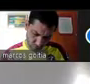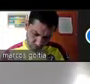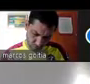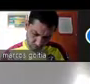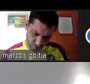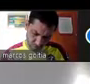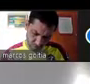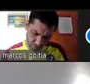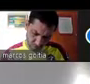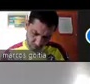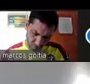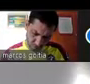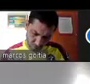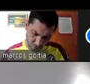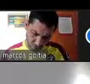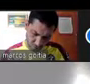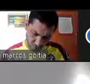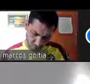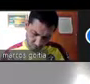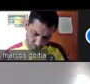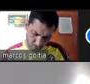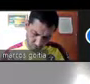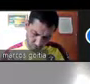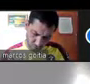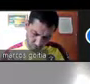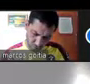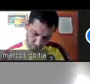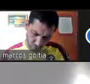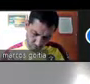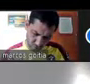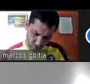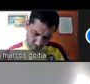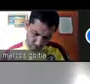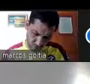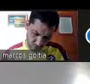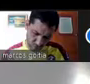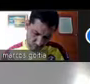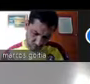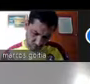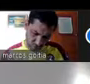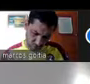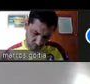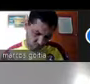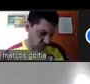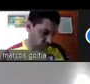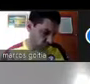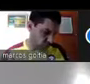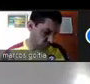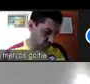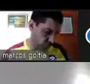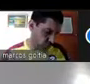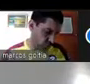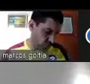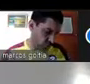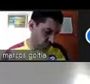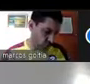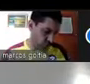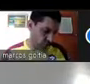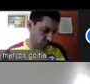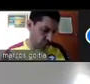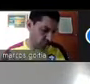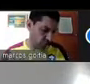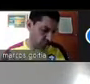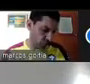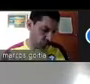diaria, desarrollarse y desempeñar la función que les fuera asignada también en el, con eficiencia y eficacia. Así